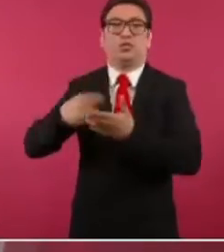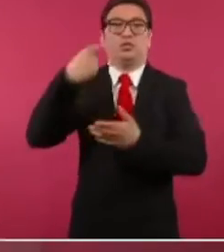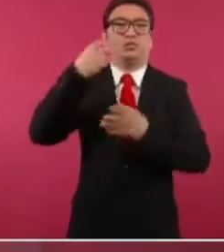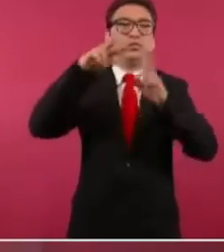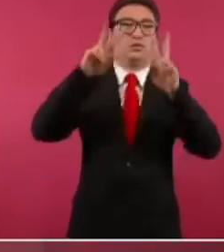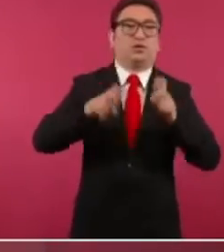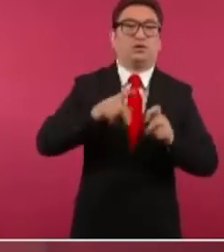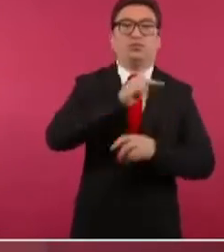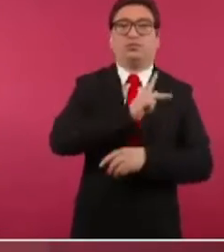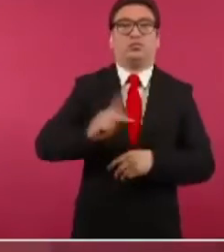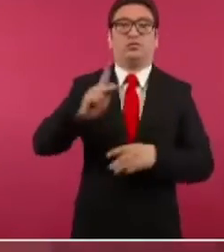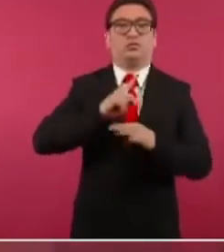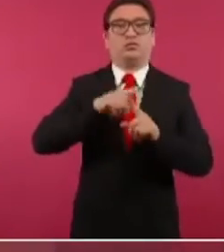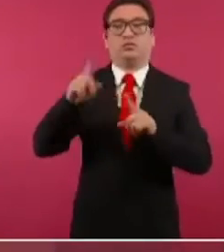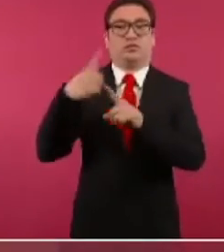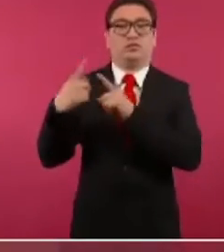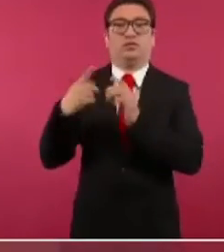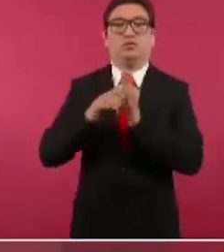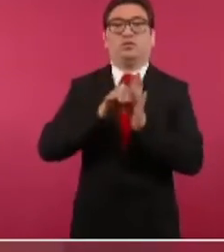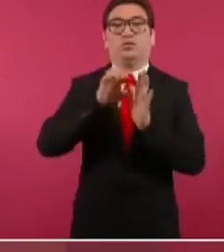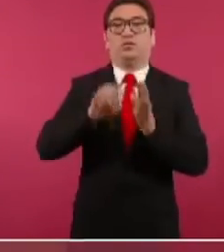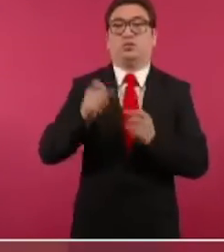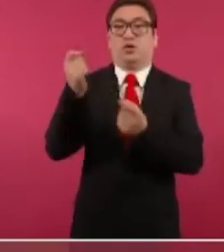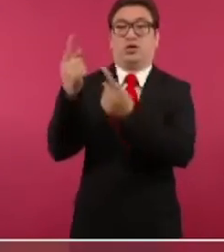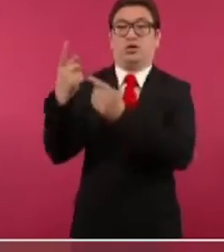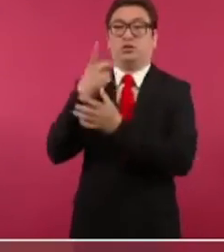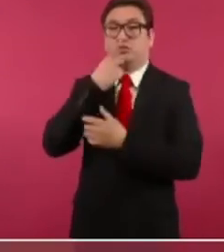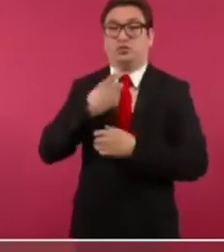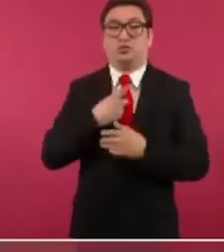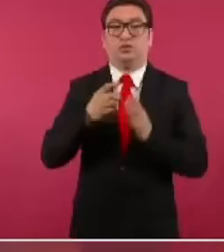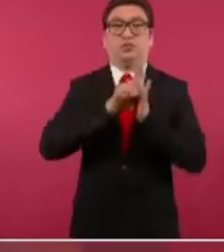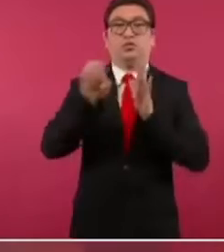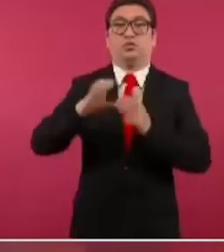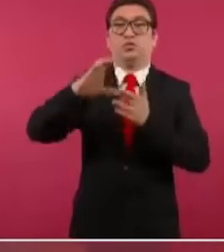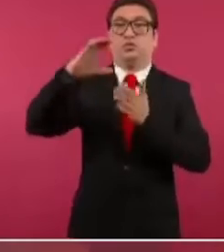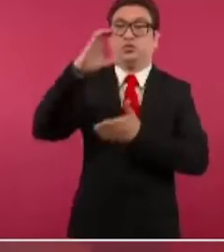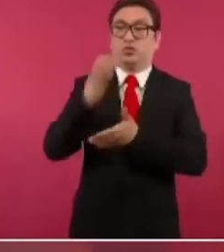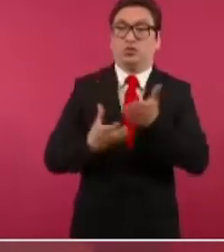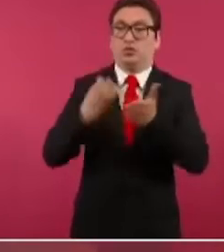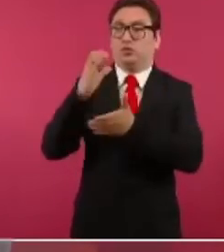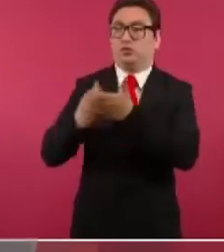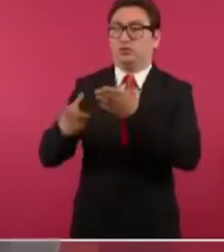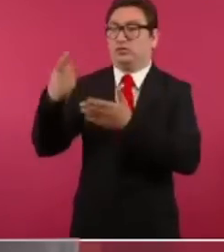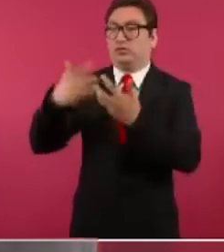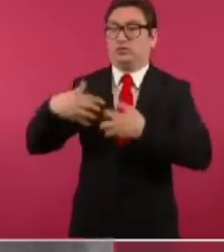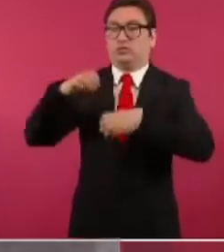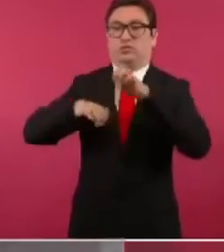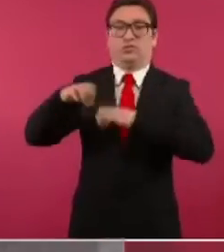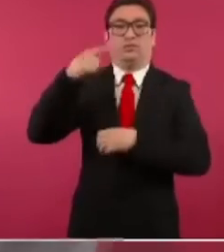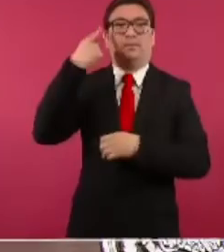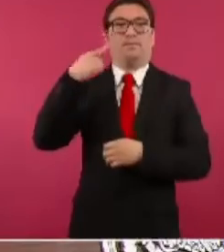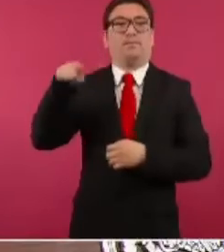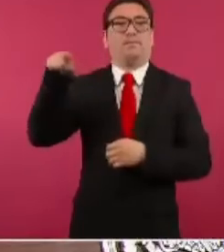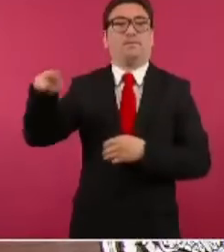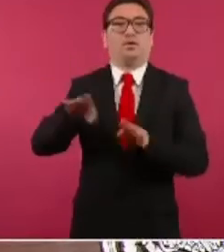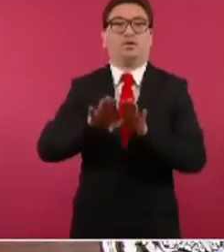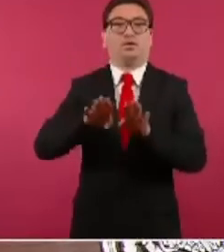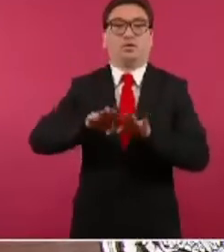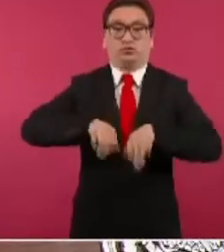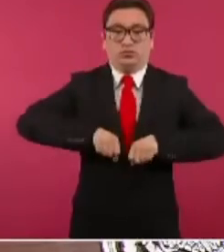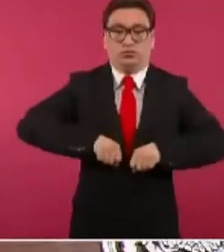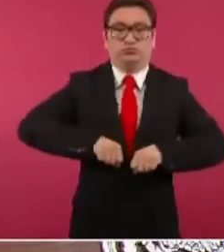Nos decían que hasta tienen contratos con particulares para